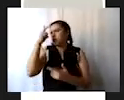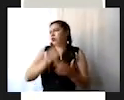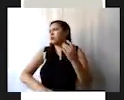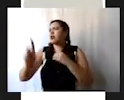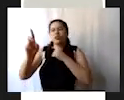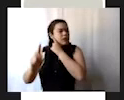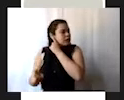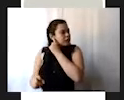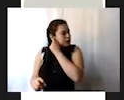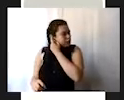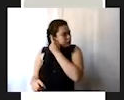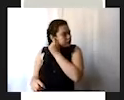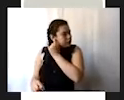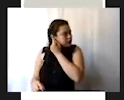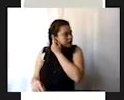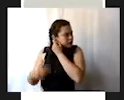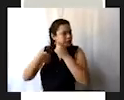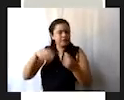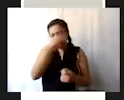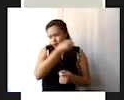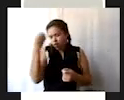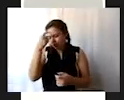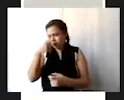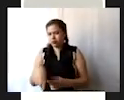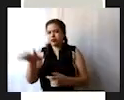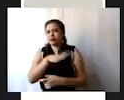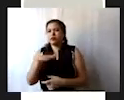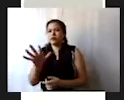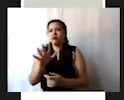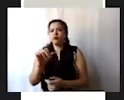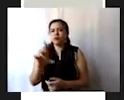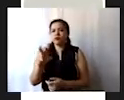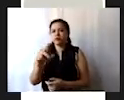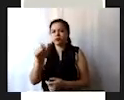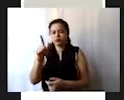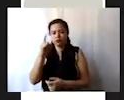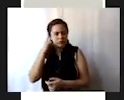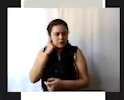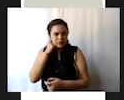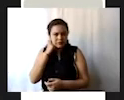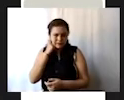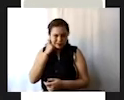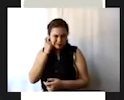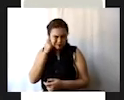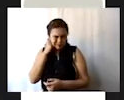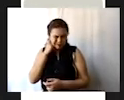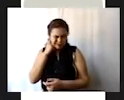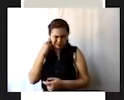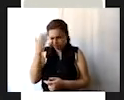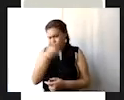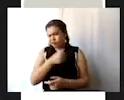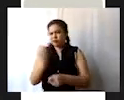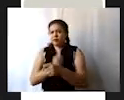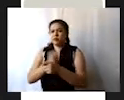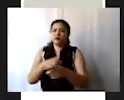Las organizaciones de la sociedad civil tendrán que centrarse más en el desarrollo de habilidades prácticas locales, o al